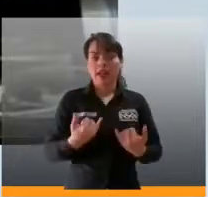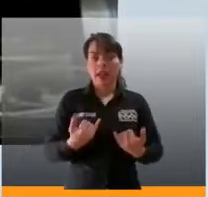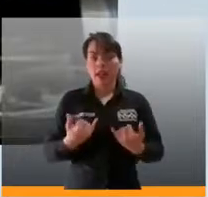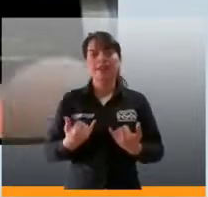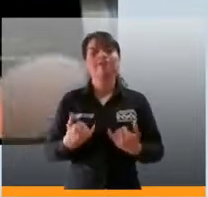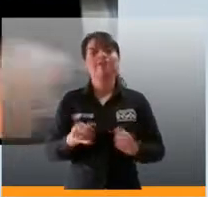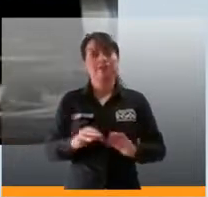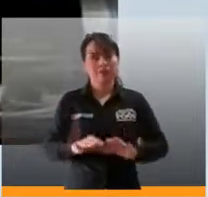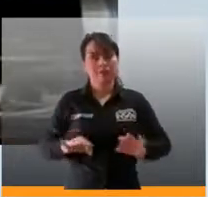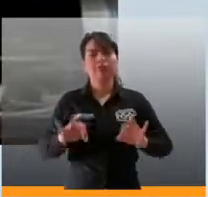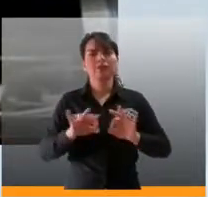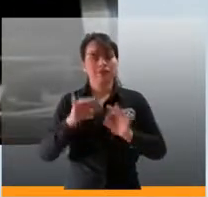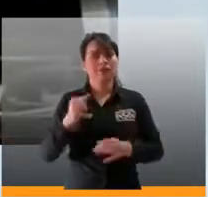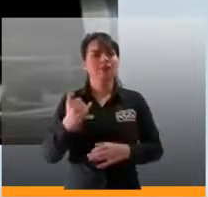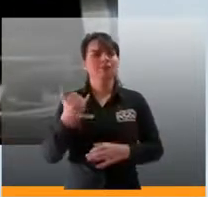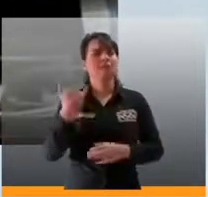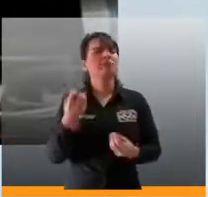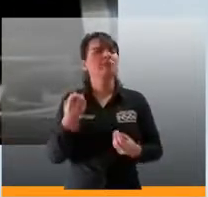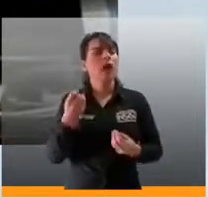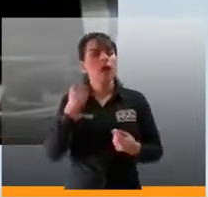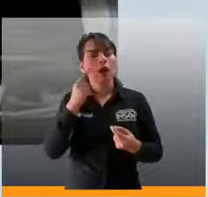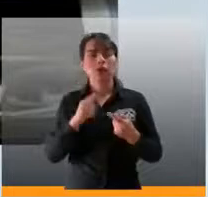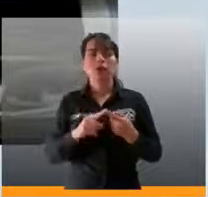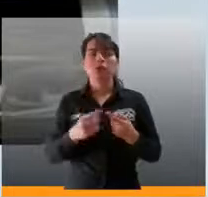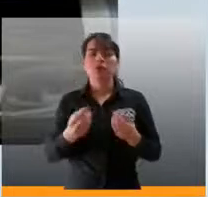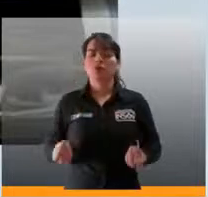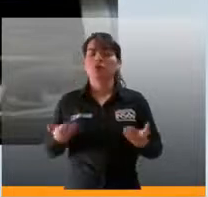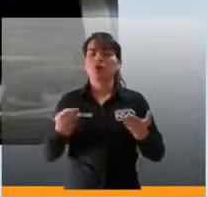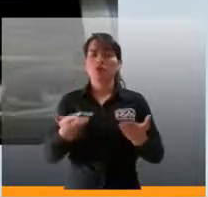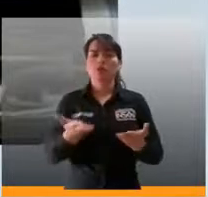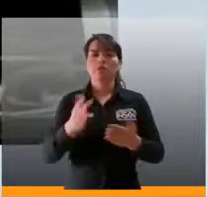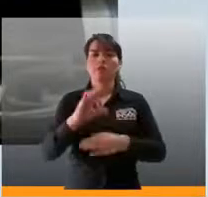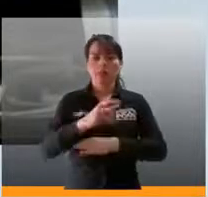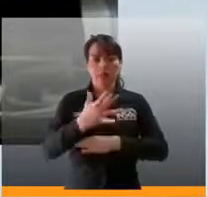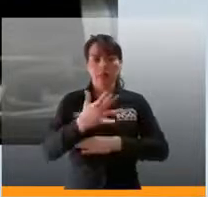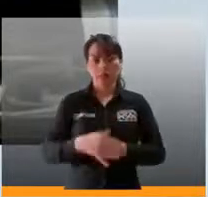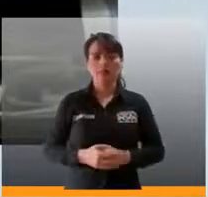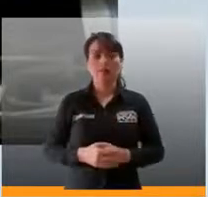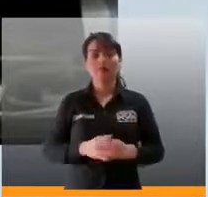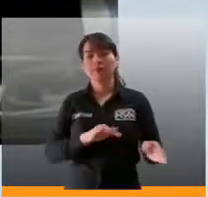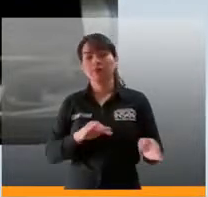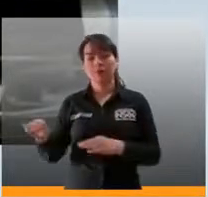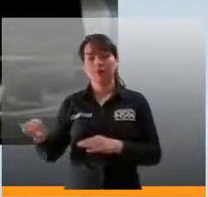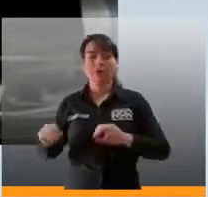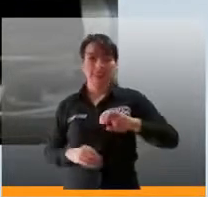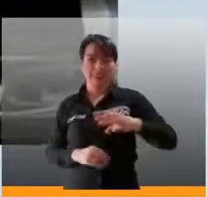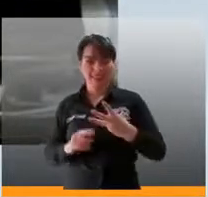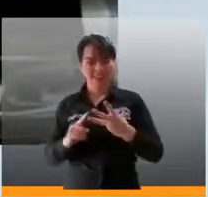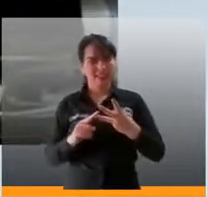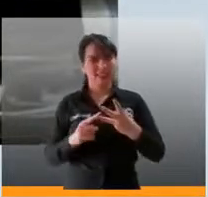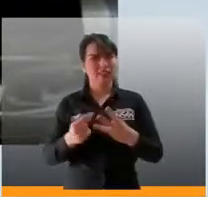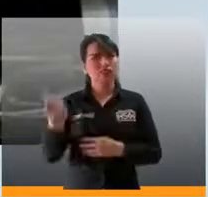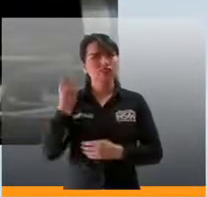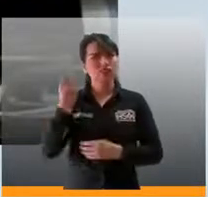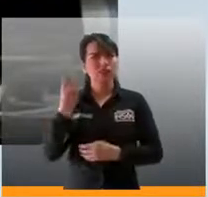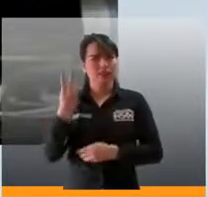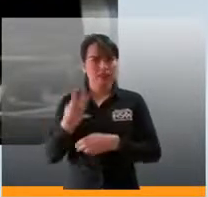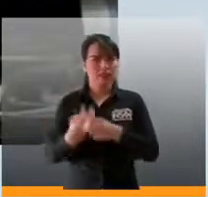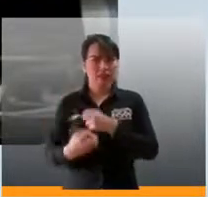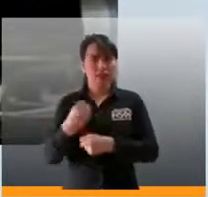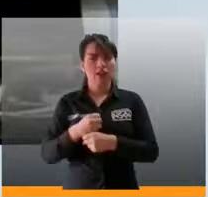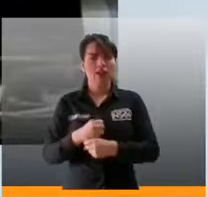para poder desarrollar toda esta oferta virtual. Y en tercer lugar, de creación más reciente, hace 3 años, un